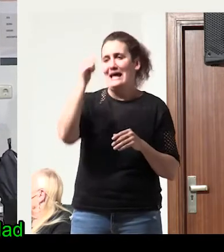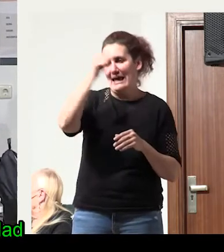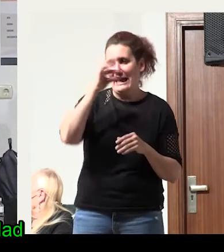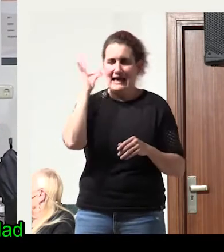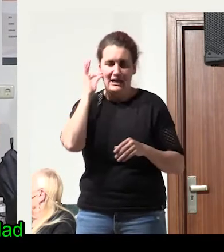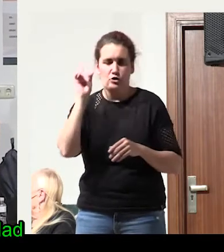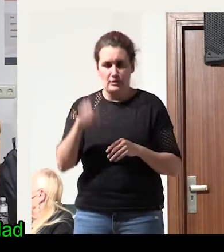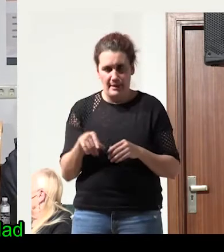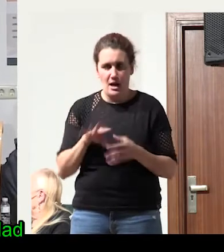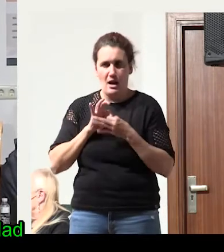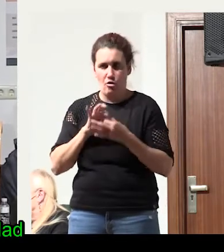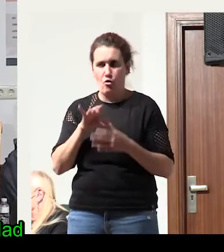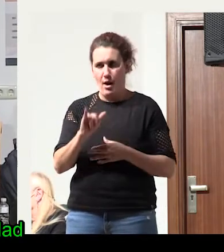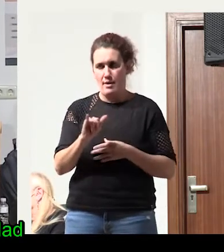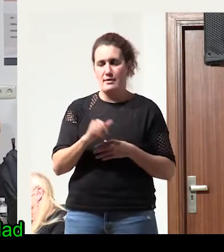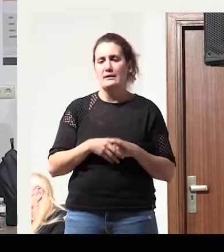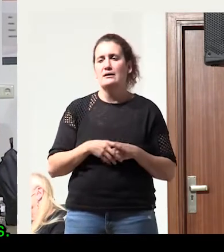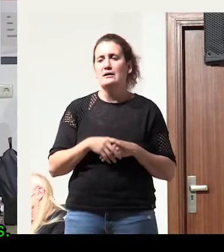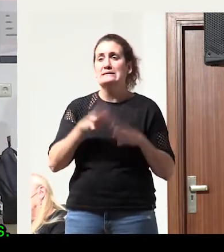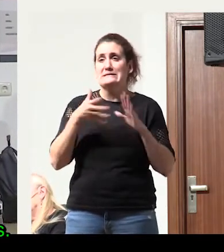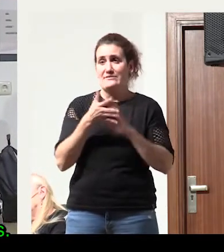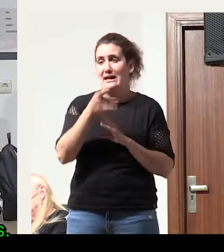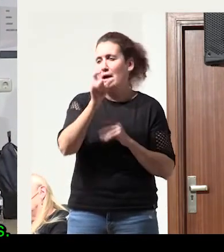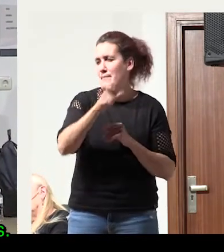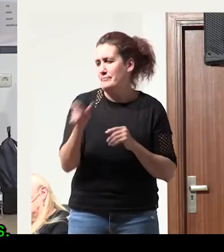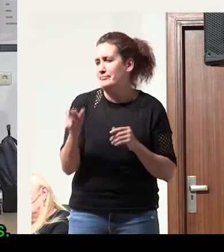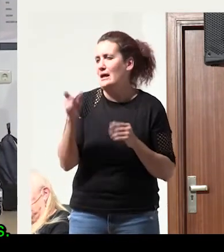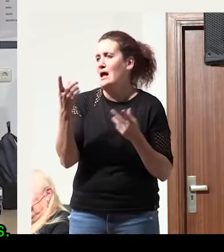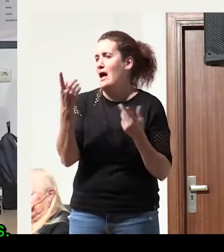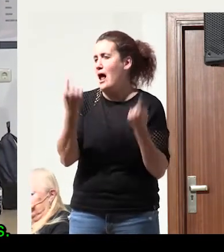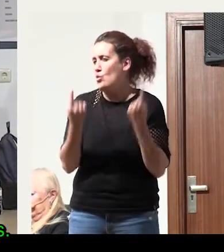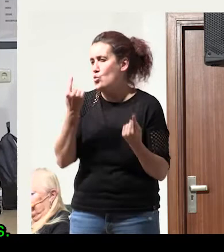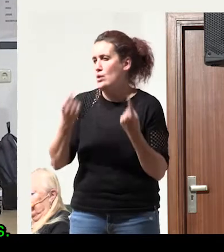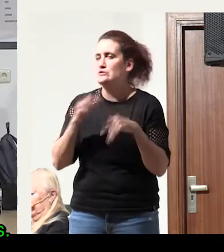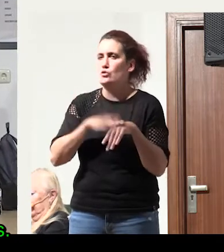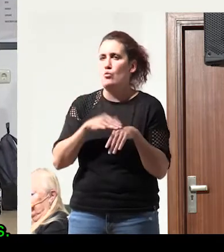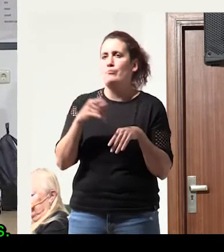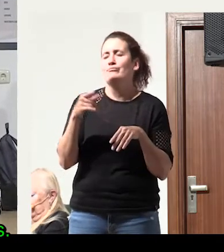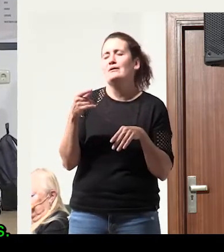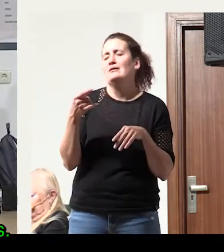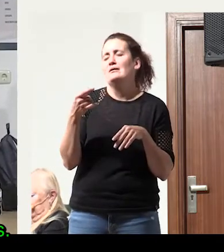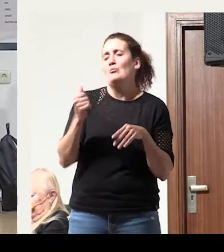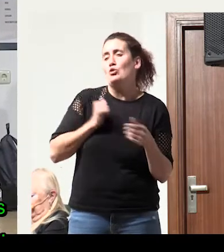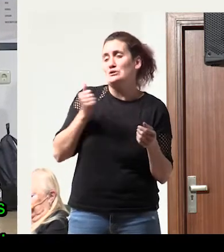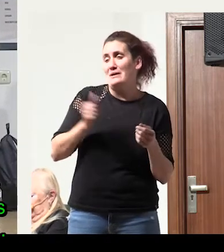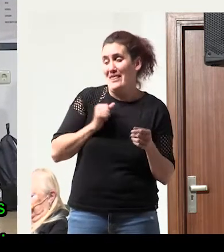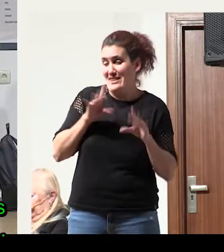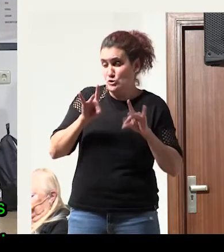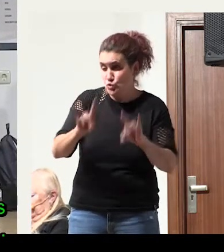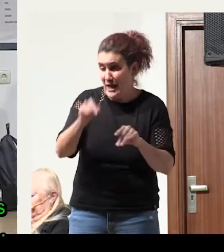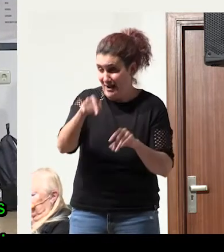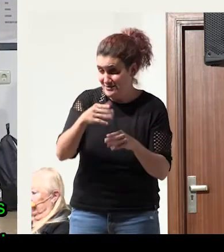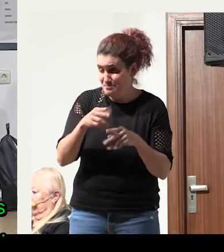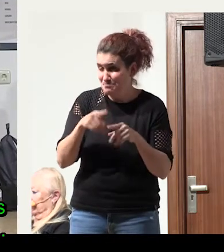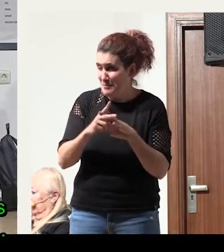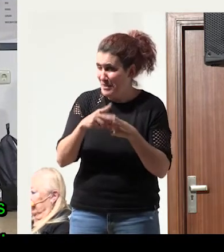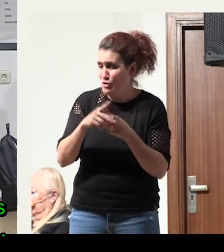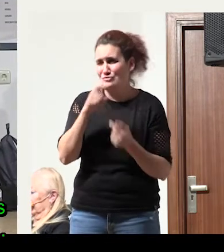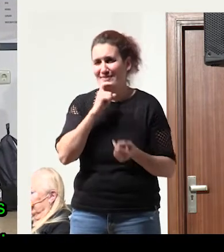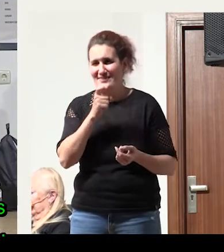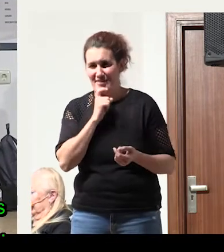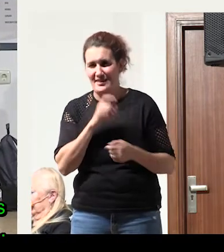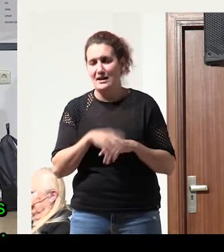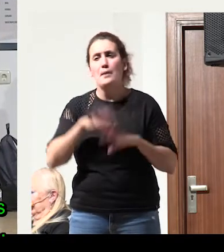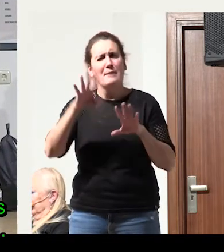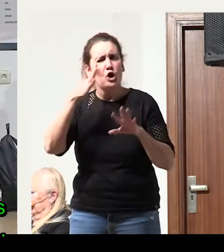verdad que ciertas personas a una edad tienen menos posibilidades de utilizar ese tipo de medios. Pero realmente, si cogemos